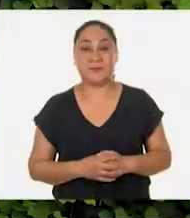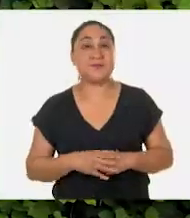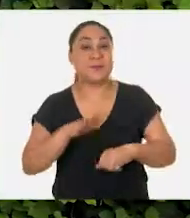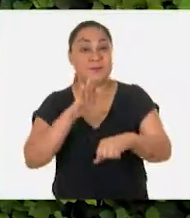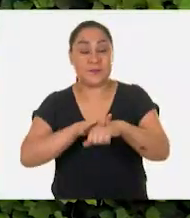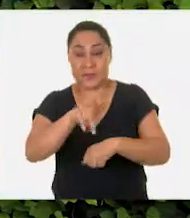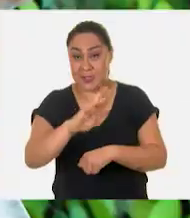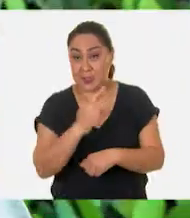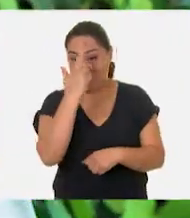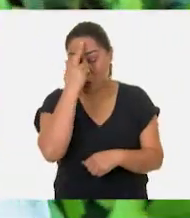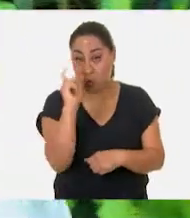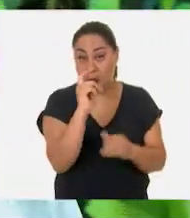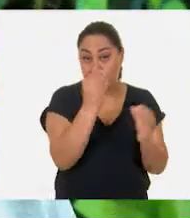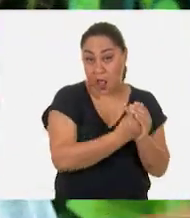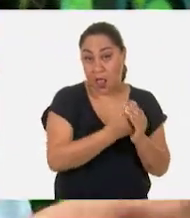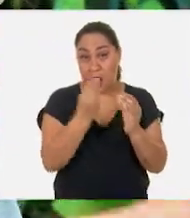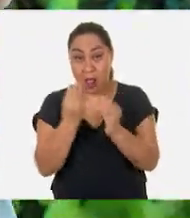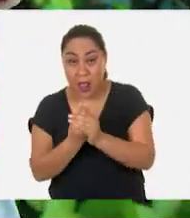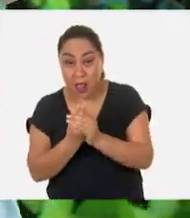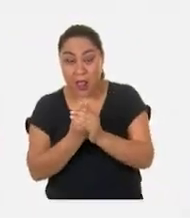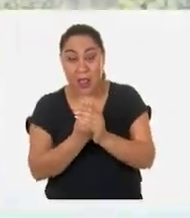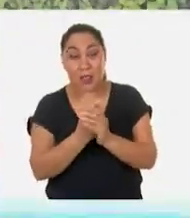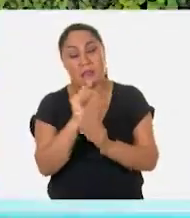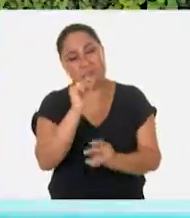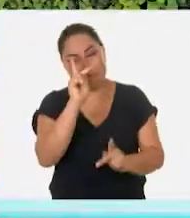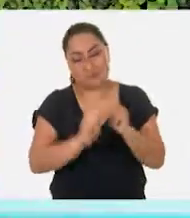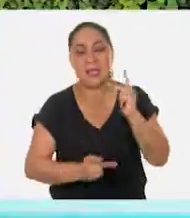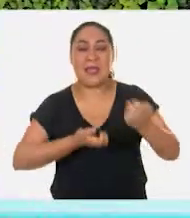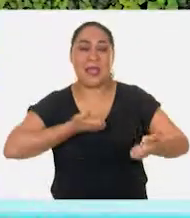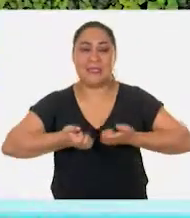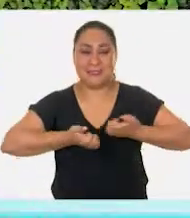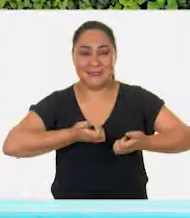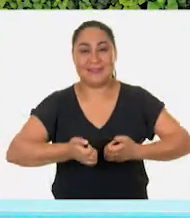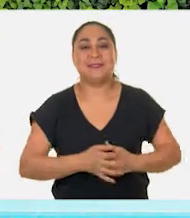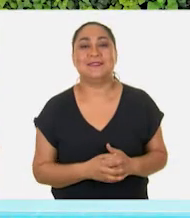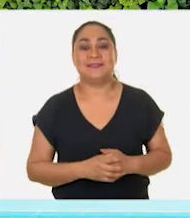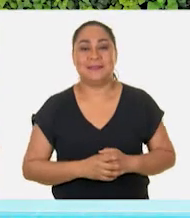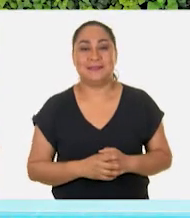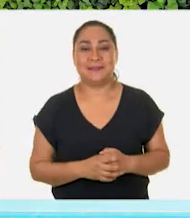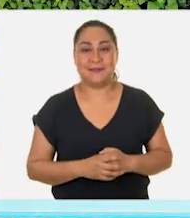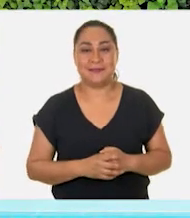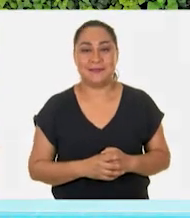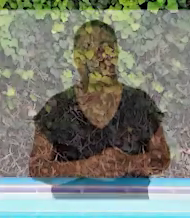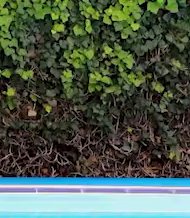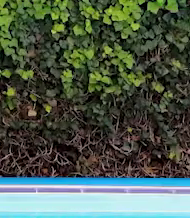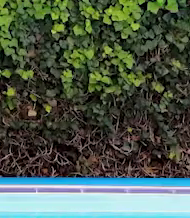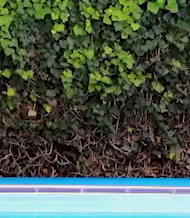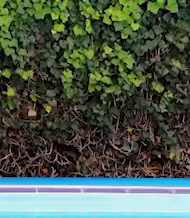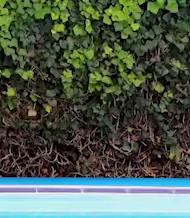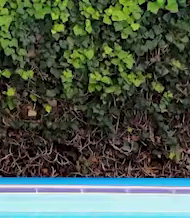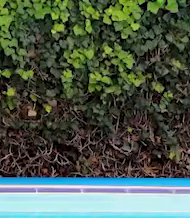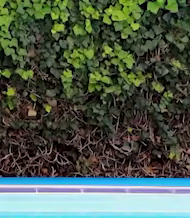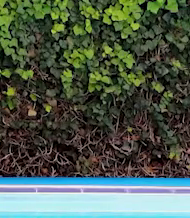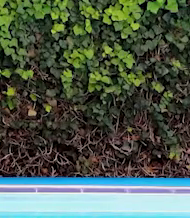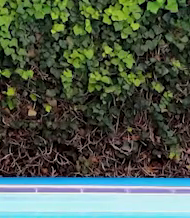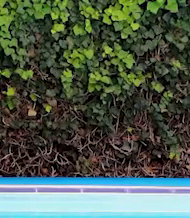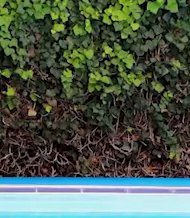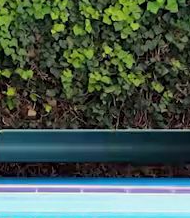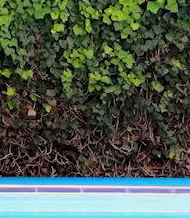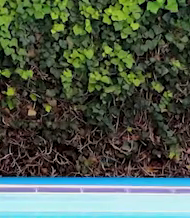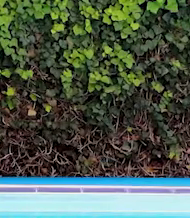Recuerda, entre clase y clase, activa tu cuerpo. Vamos a trabajar un ejercicio de coordinación que se llama caperuza. Vamos a levantar